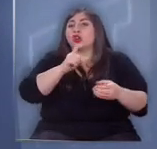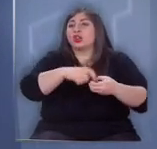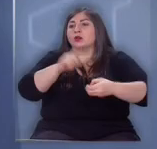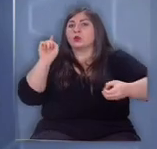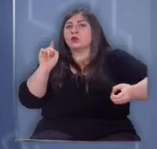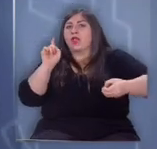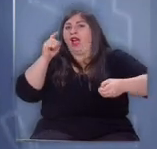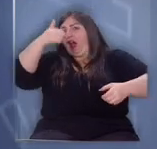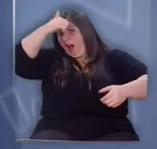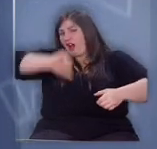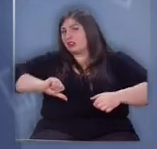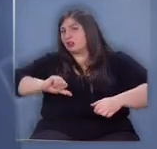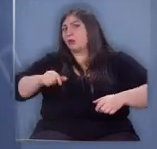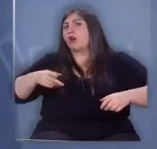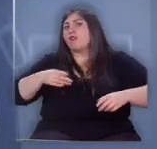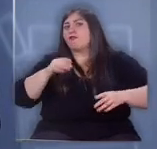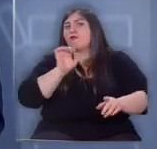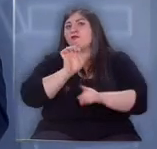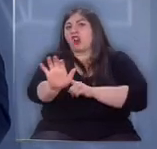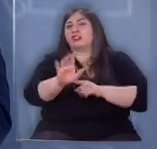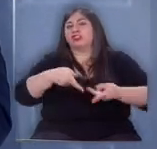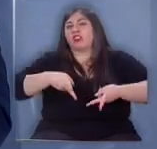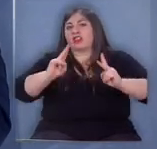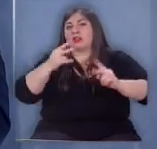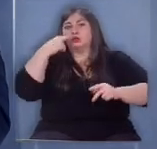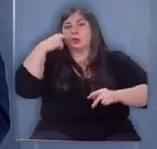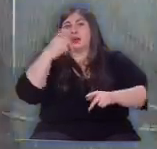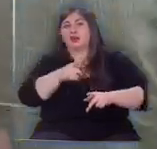los derechos humanos, todo esto en el marco de la crisis sanitaria.